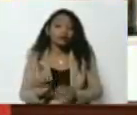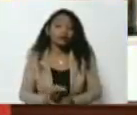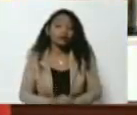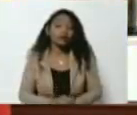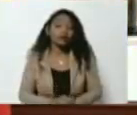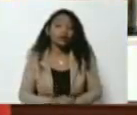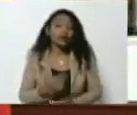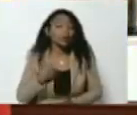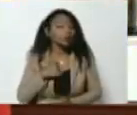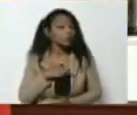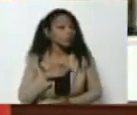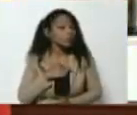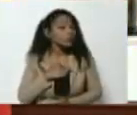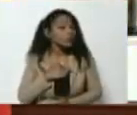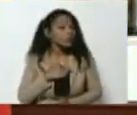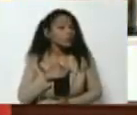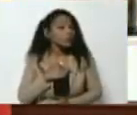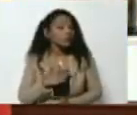Y nosotros,